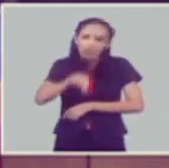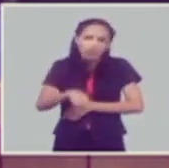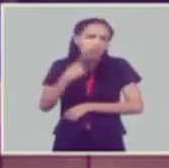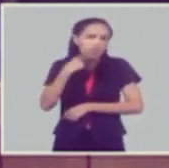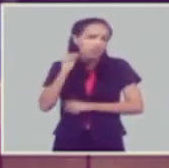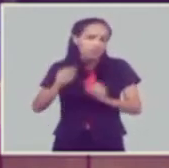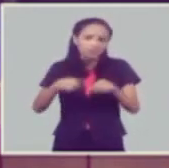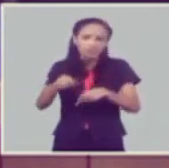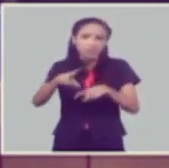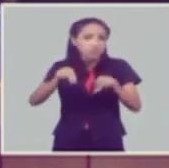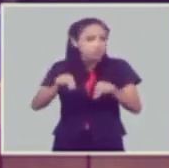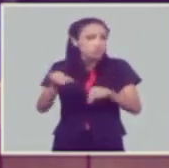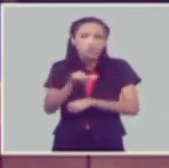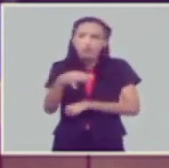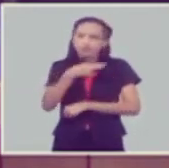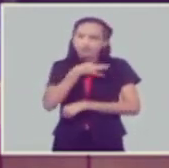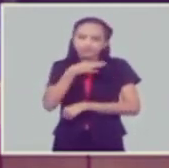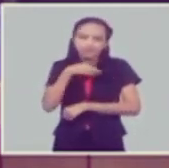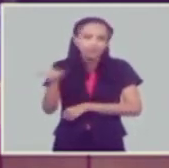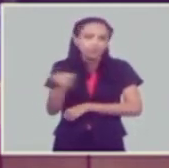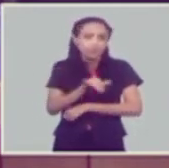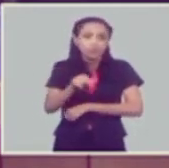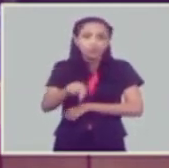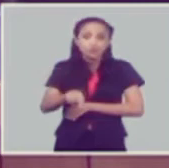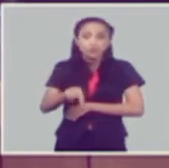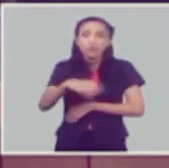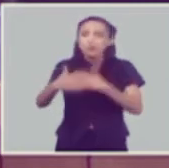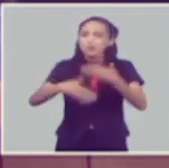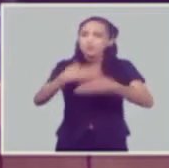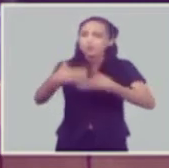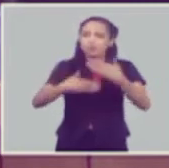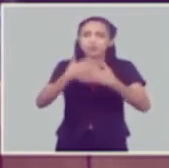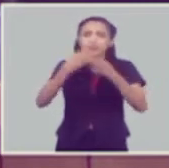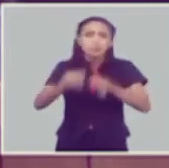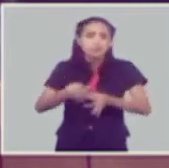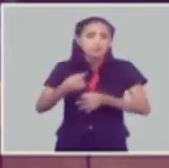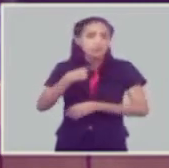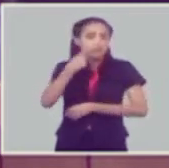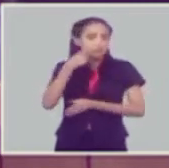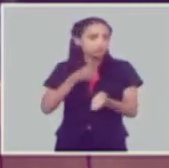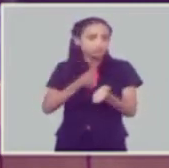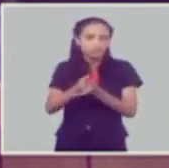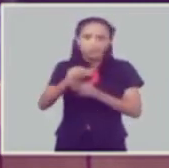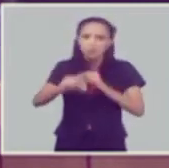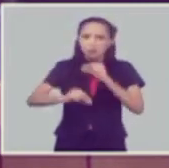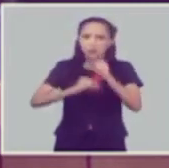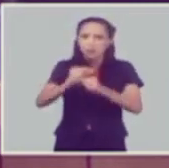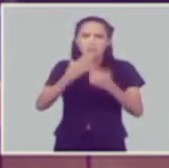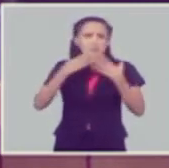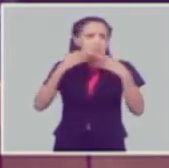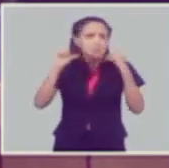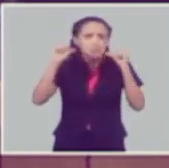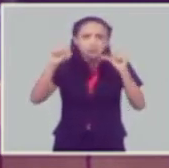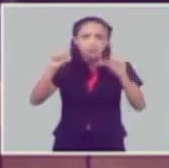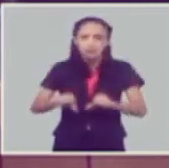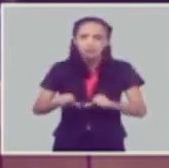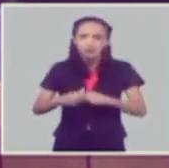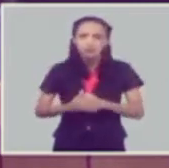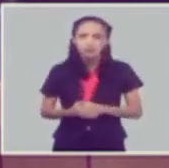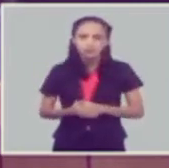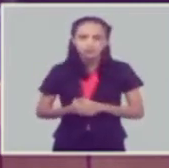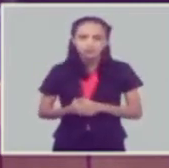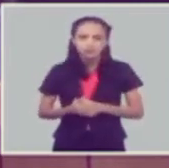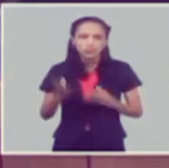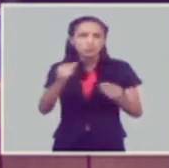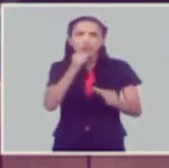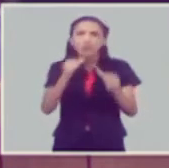por comenzar. El impacto general de los desajustes ya experimentados continuará empeorando, con grandes interrogantes sobre